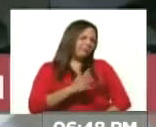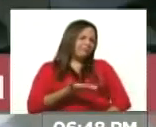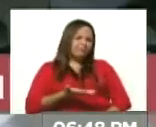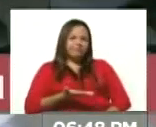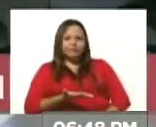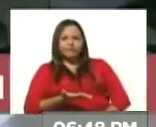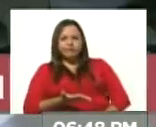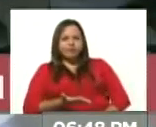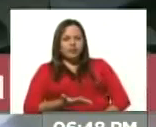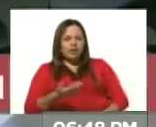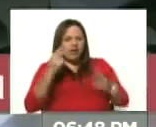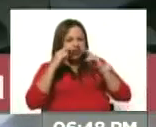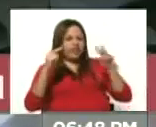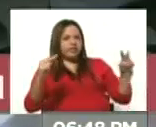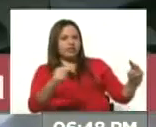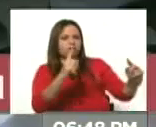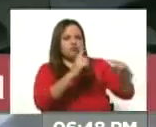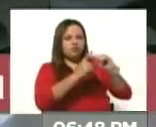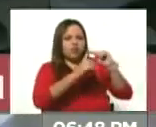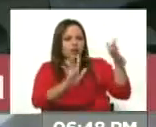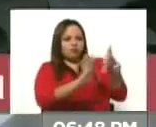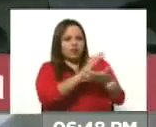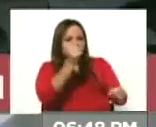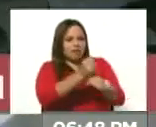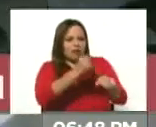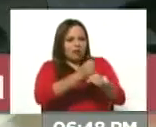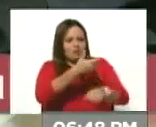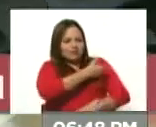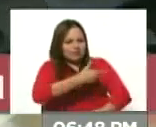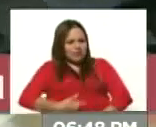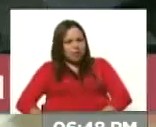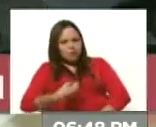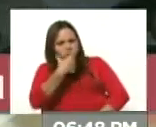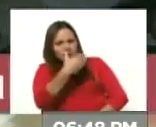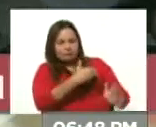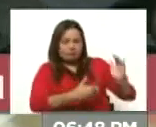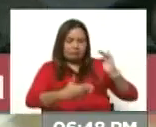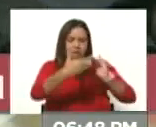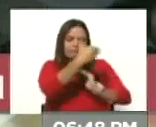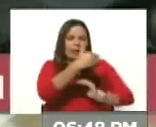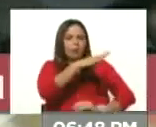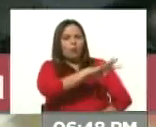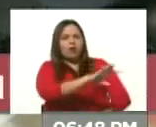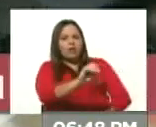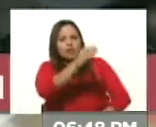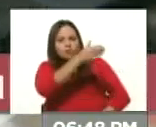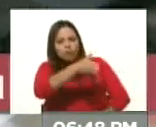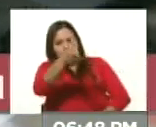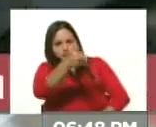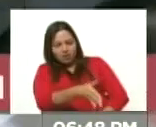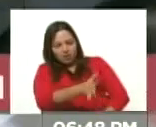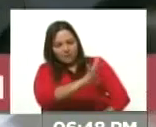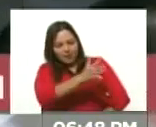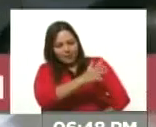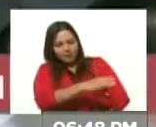una percepción positiva en la gestión presidencial muy buena por encima del 40 por ciento promedio